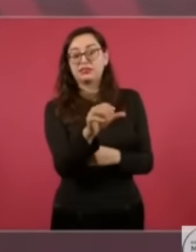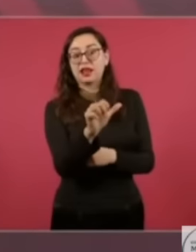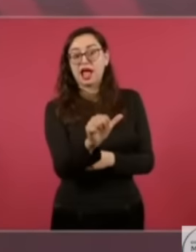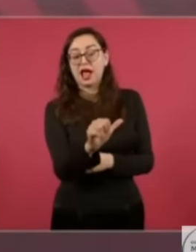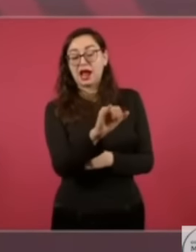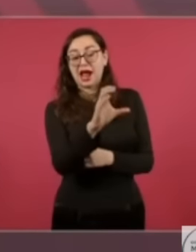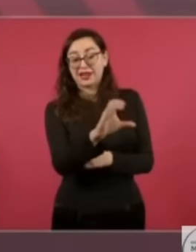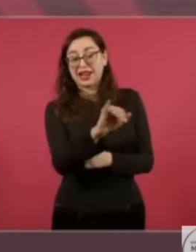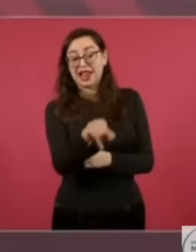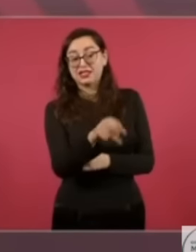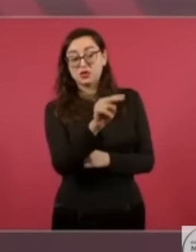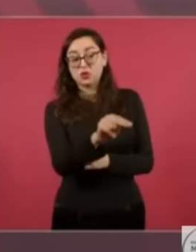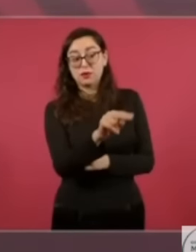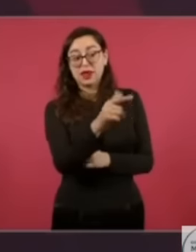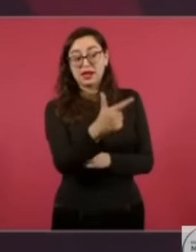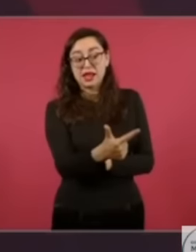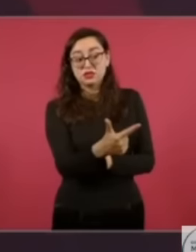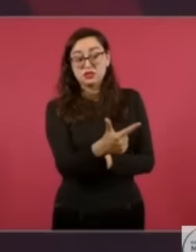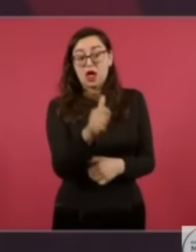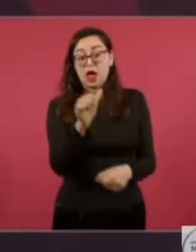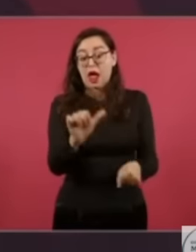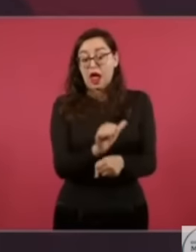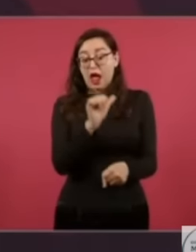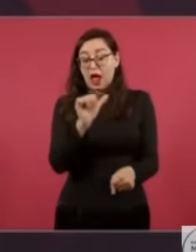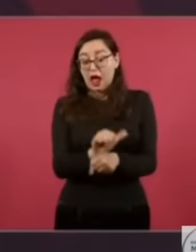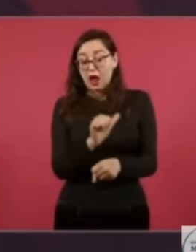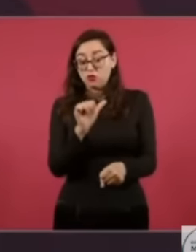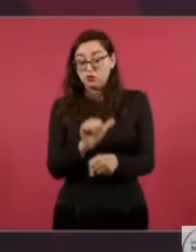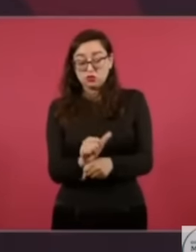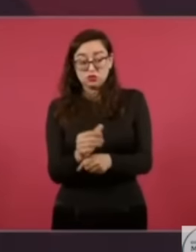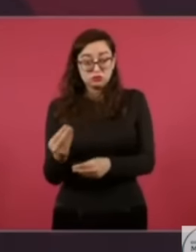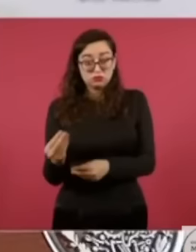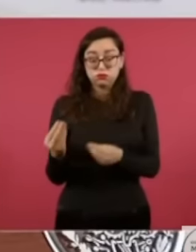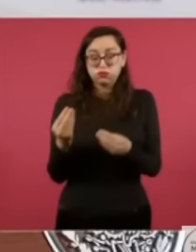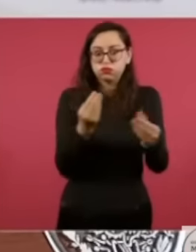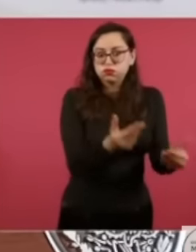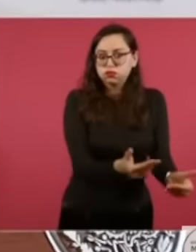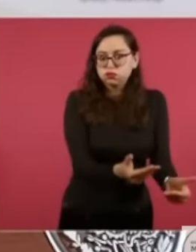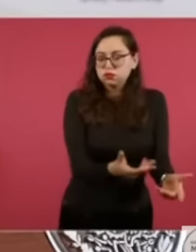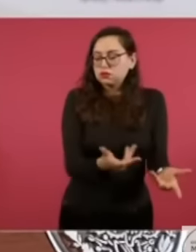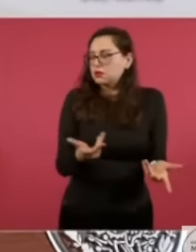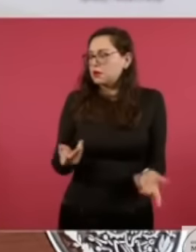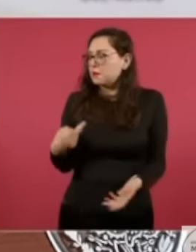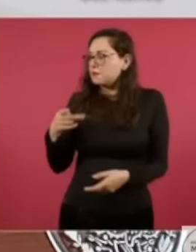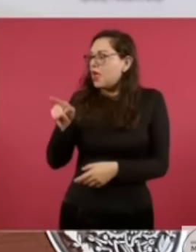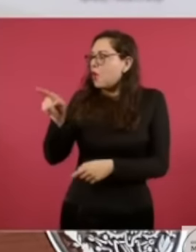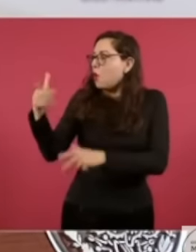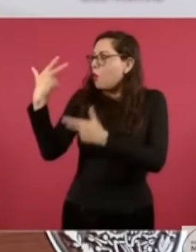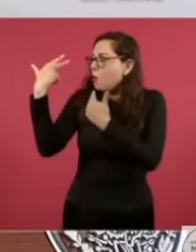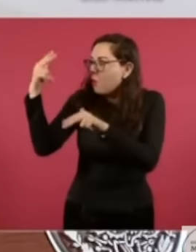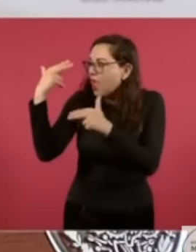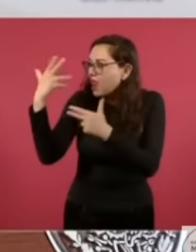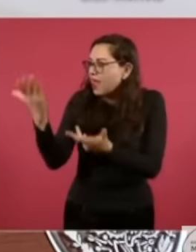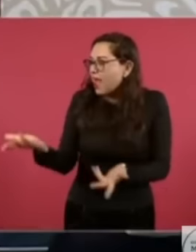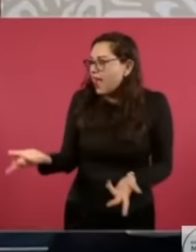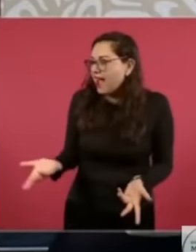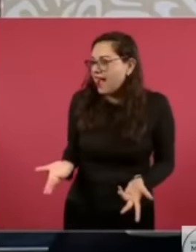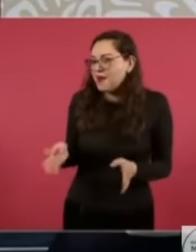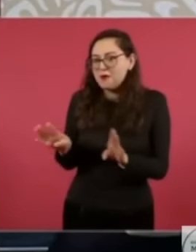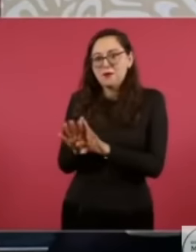de la delincuencia organizada. Presidente, o este otro juez, ya lo hemos dicho aquí, que hace